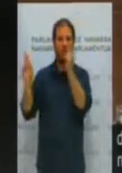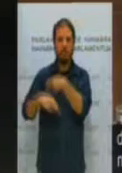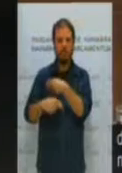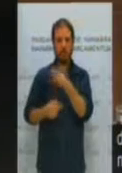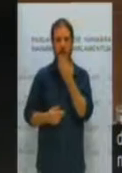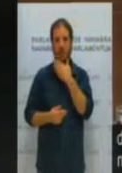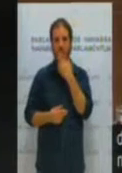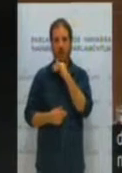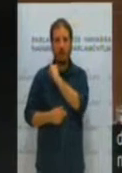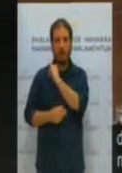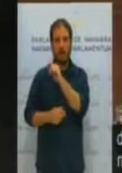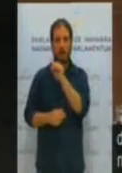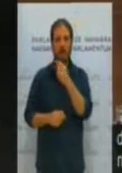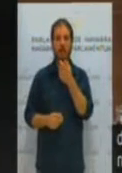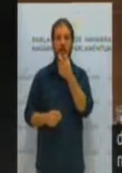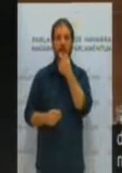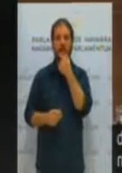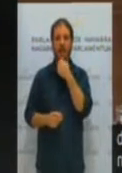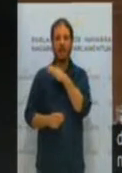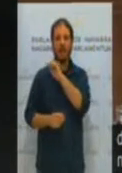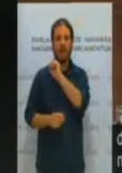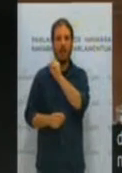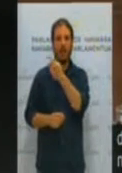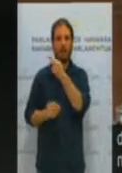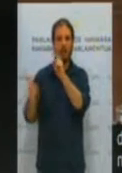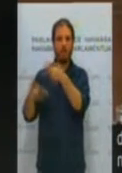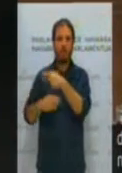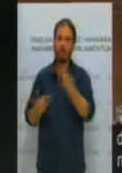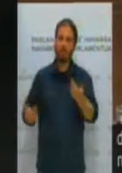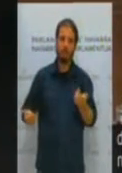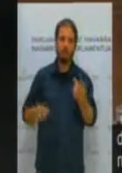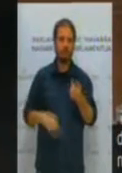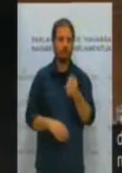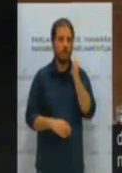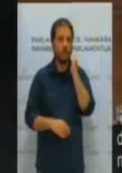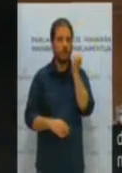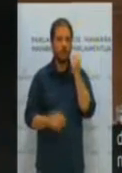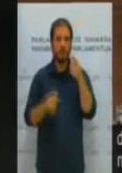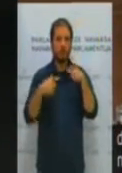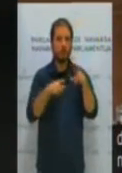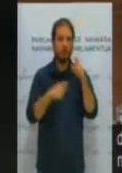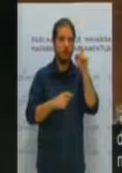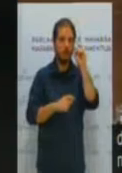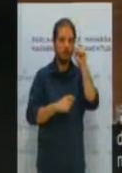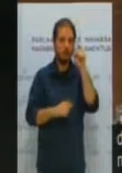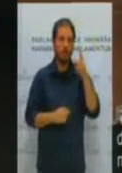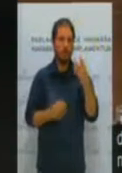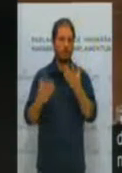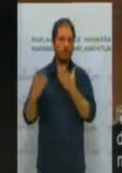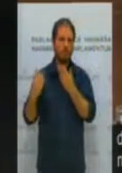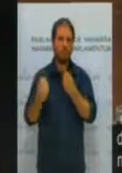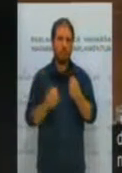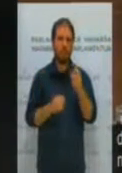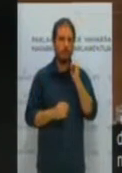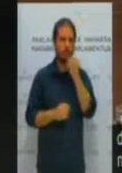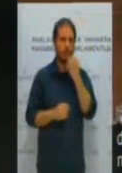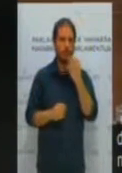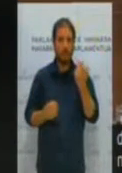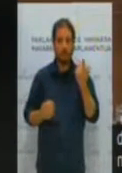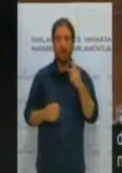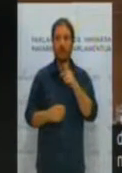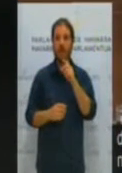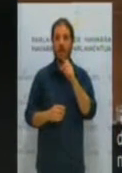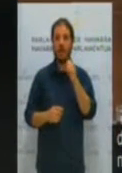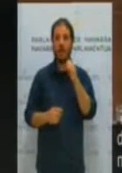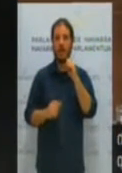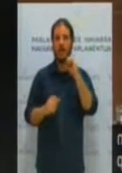que quizás más respaldo tengan respecto del Departamento de Educación. 1 de cada 3 quejas de la